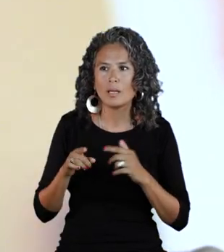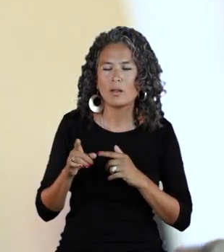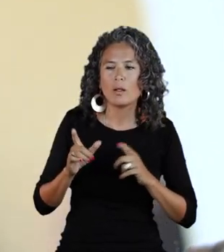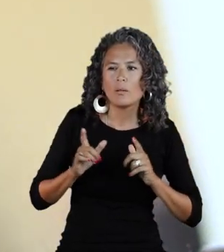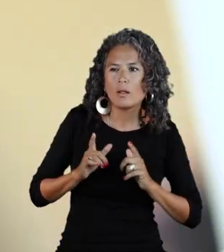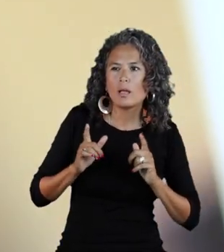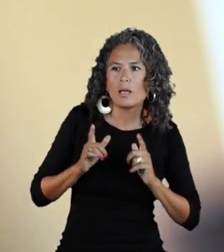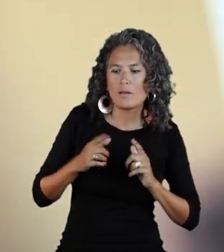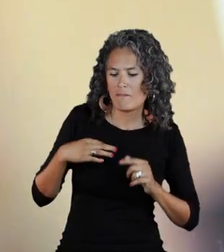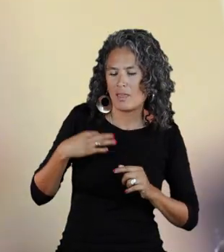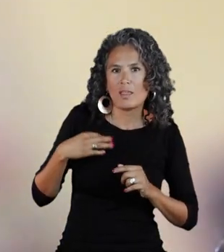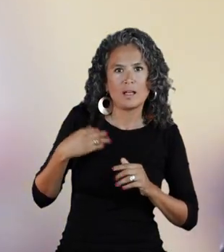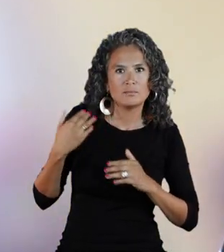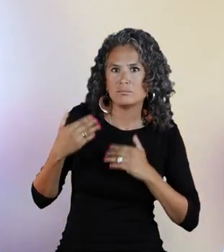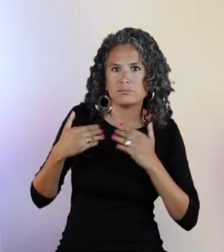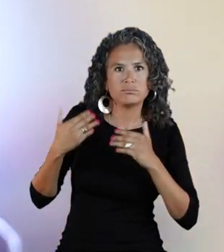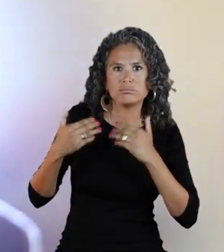Y en esa espera se va la vida.